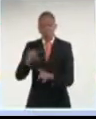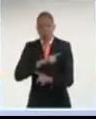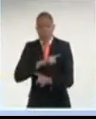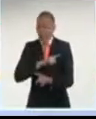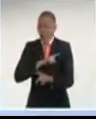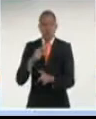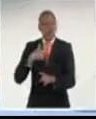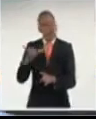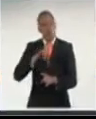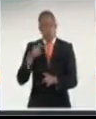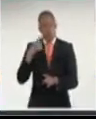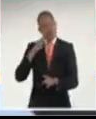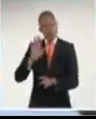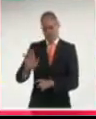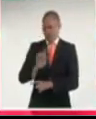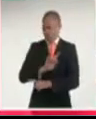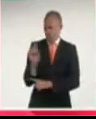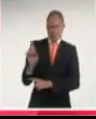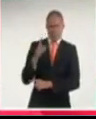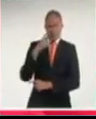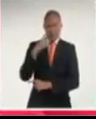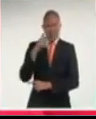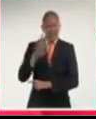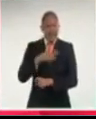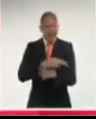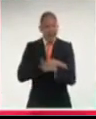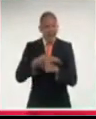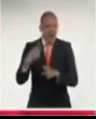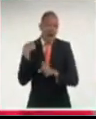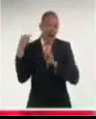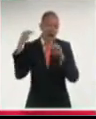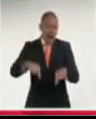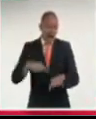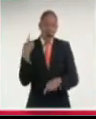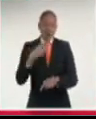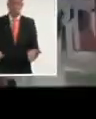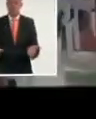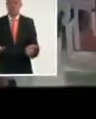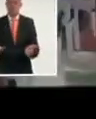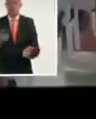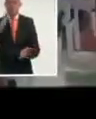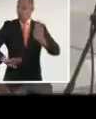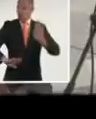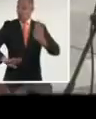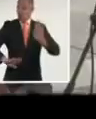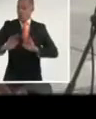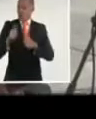de lo que nosotros hoy hemos logrado en muchos años de revolución, que es la tranquilidad del pueblo.